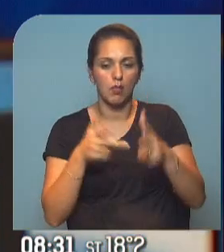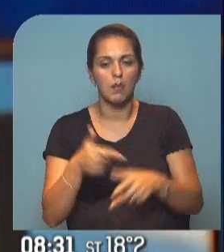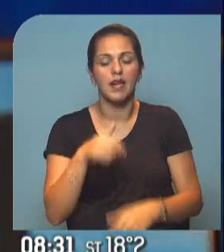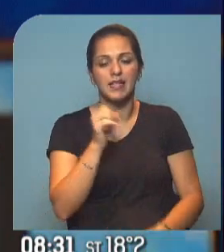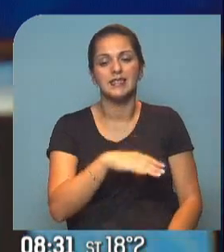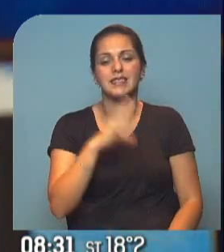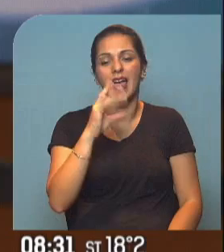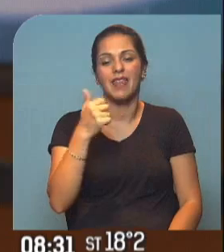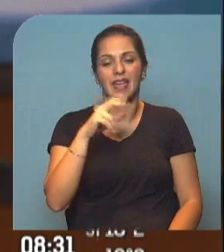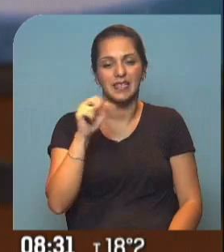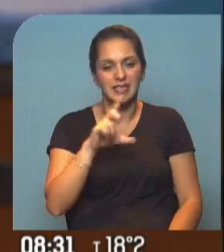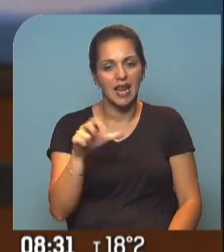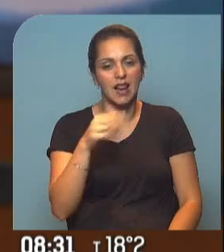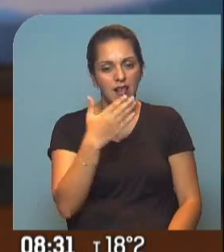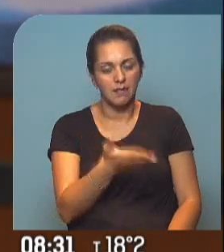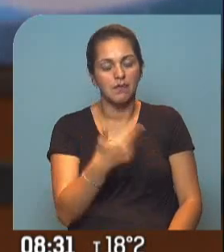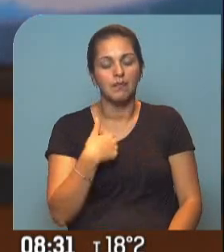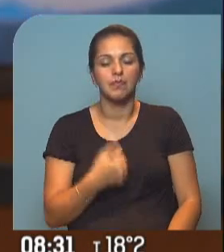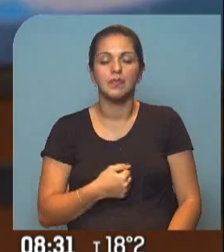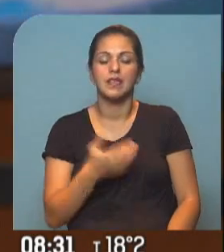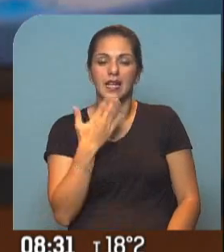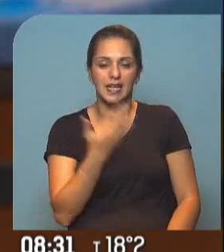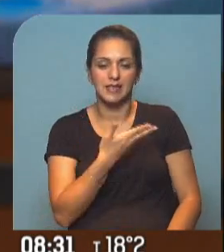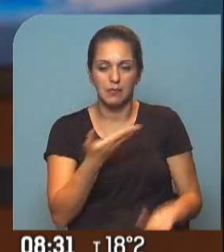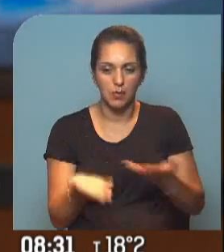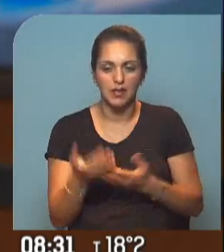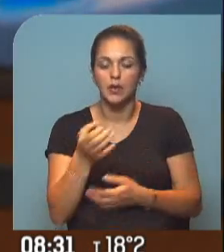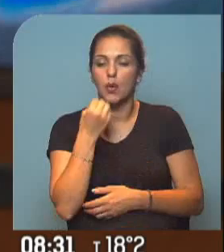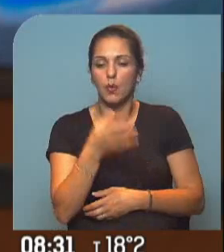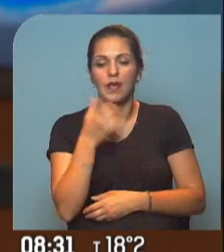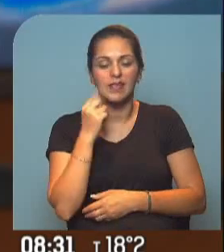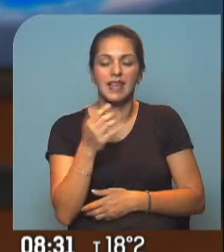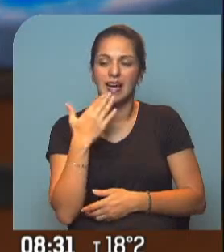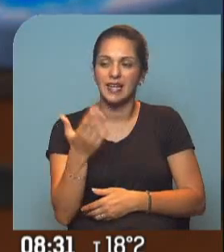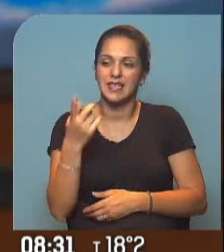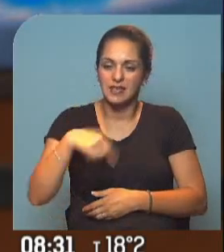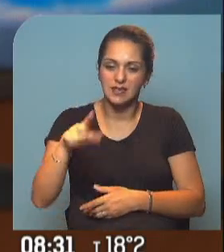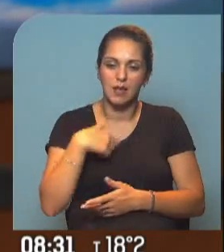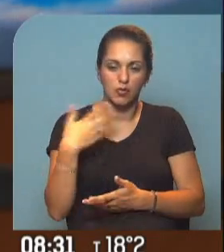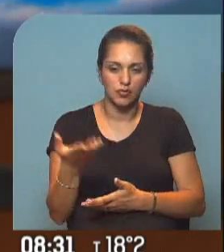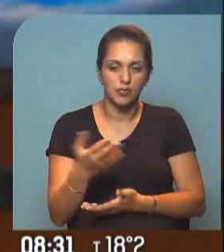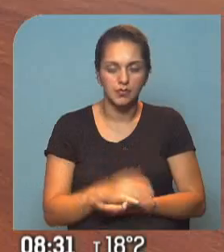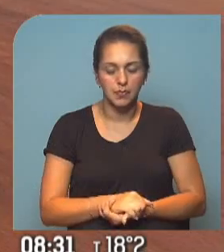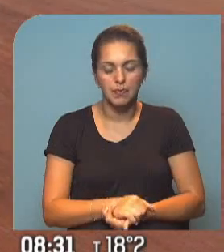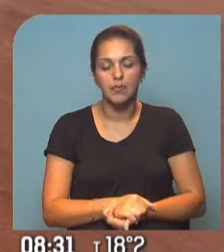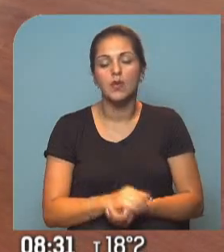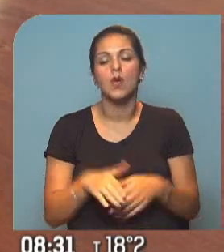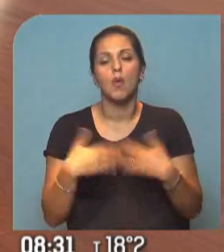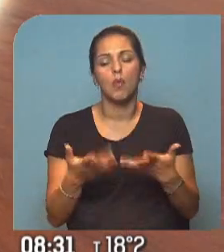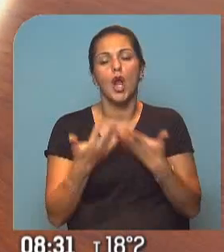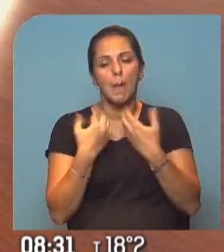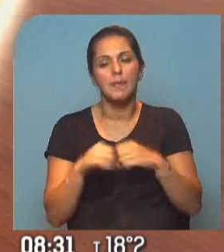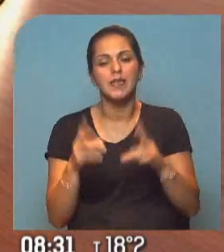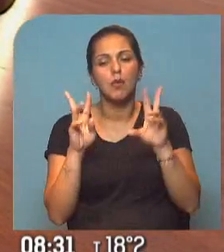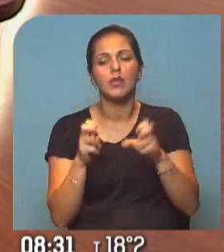daniel berdini consejero de coninagro daniel gracias por venir esta mañana buen día y gracias a vos ya tu audiencia favor a ver comencemos por la